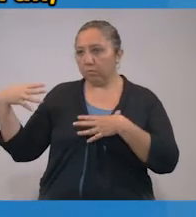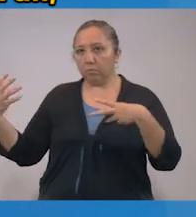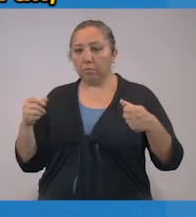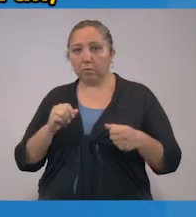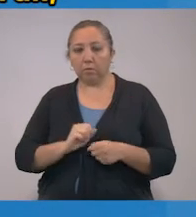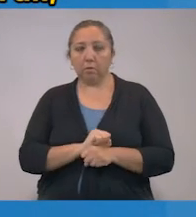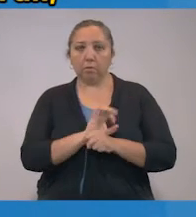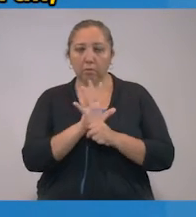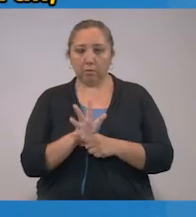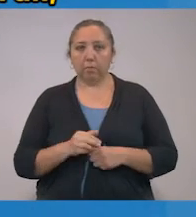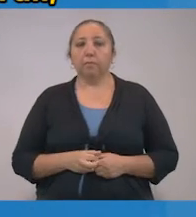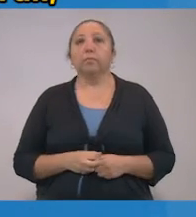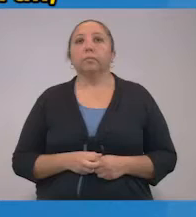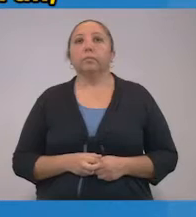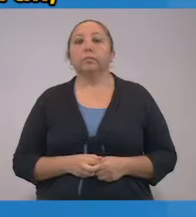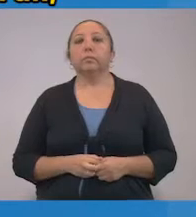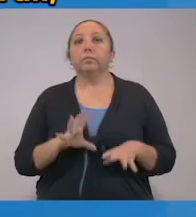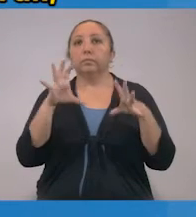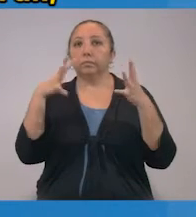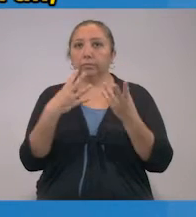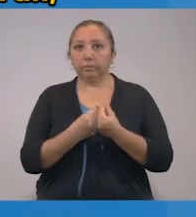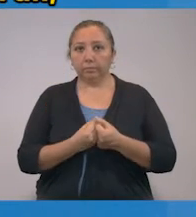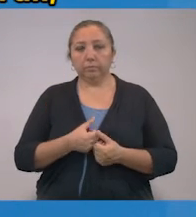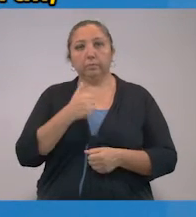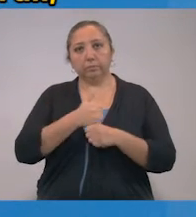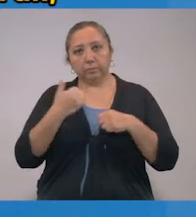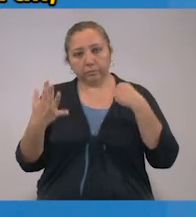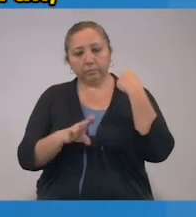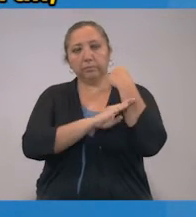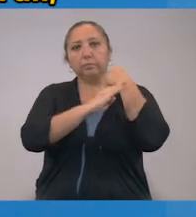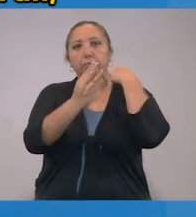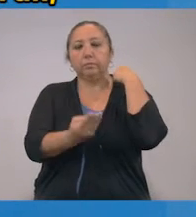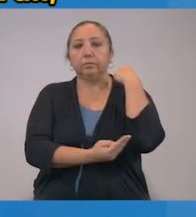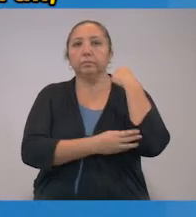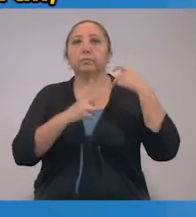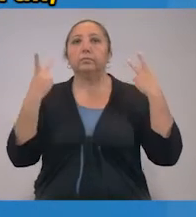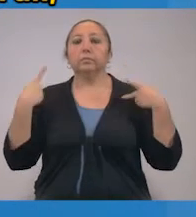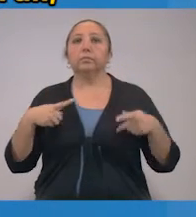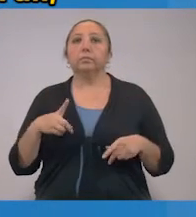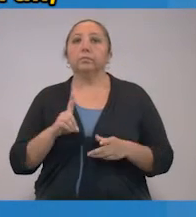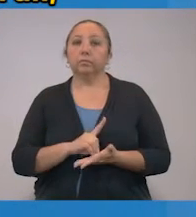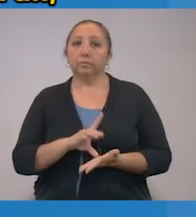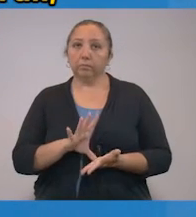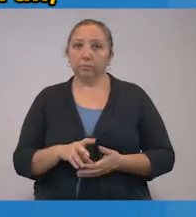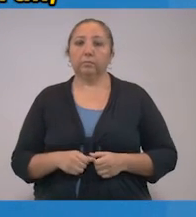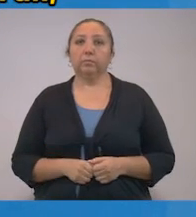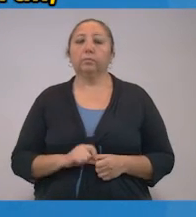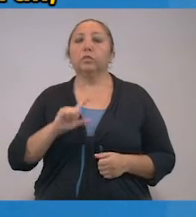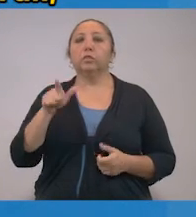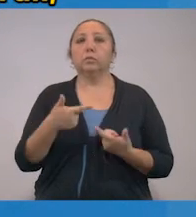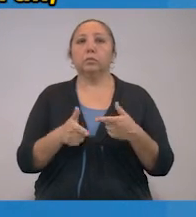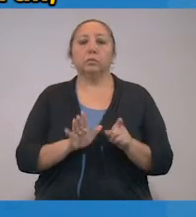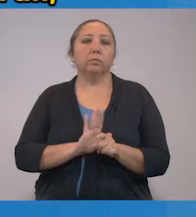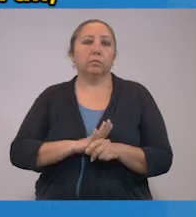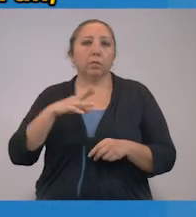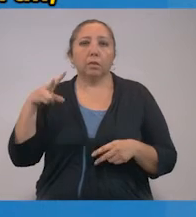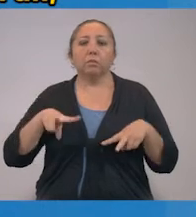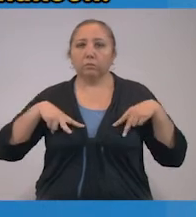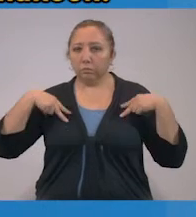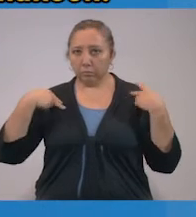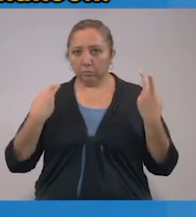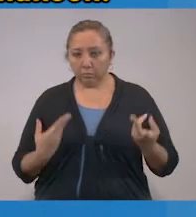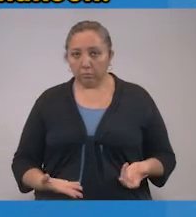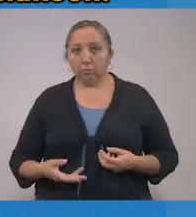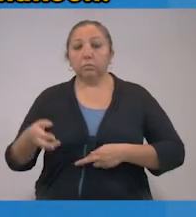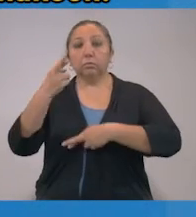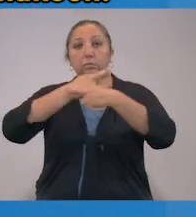coronavirus COVID-19. Cuidemos a los adultos mayores, mujeres embarazadas y personas con discapacidad, que son los grupos más vulnerables.